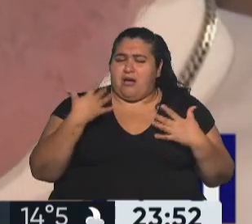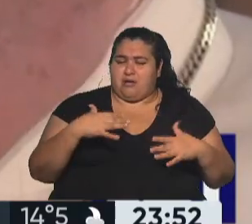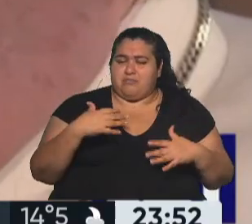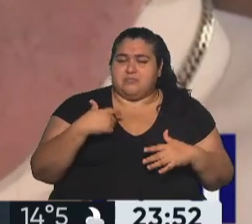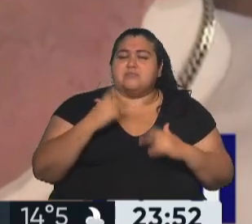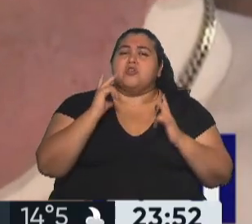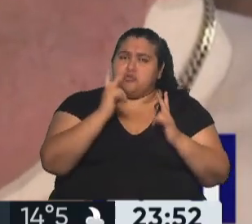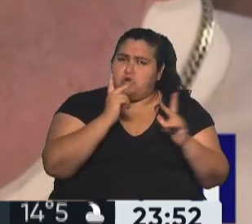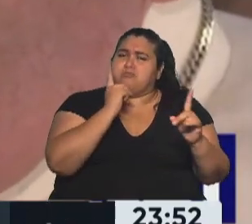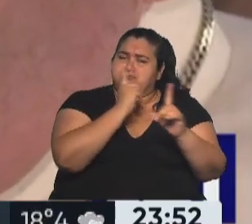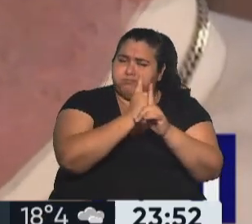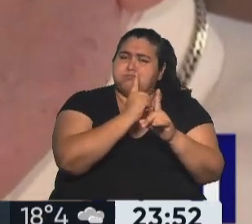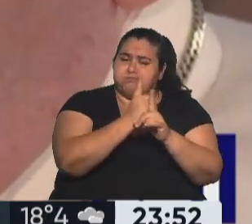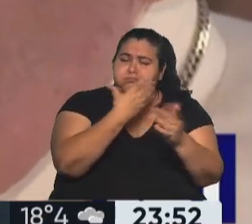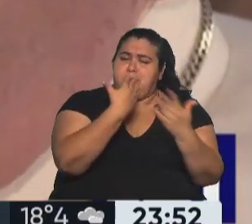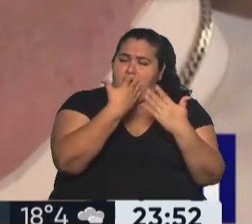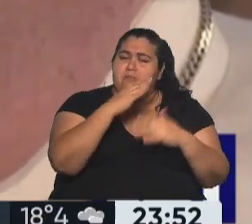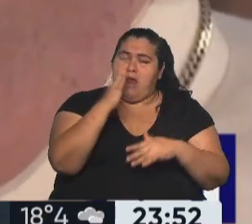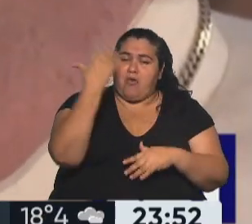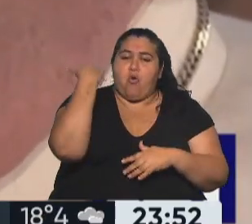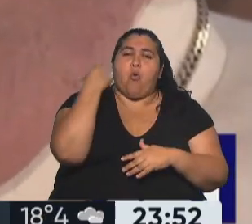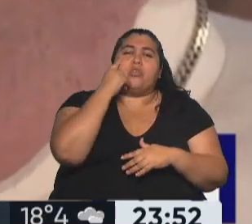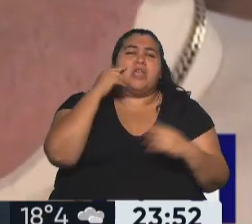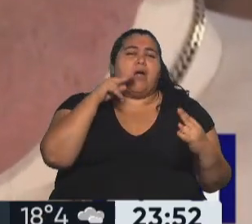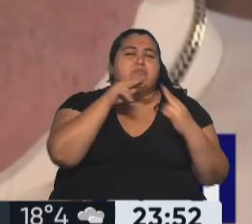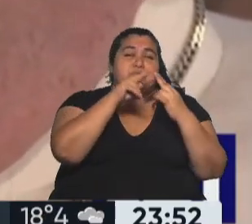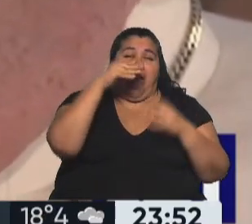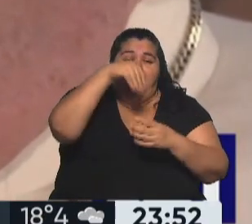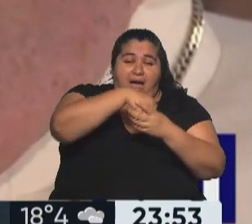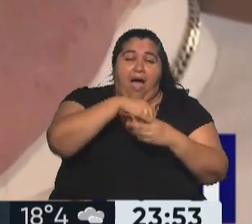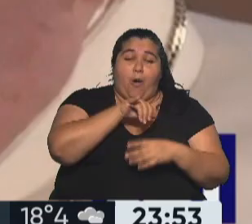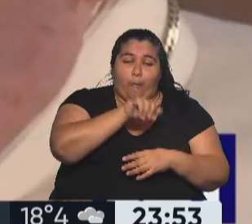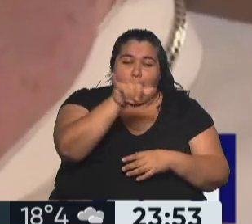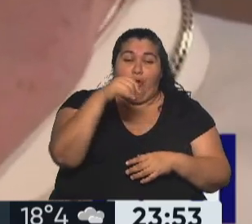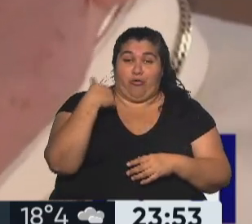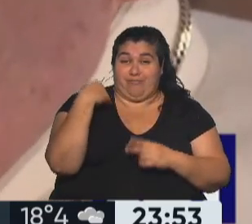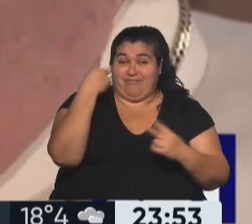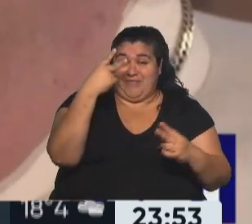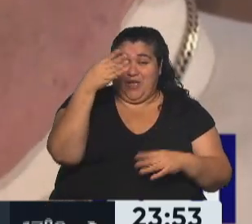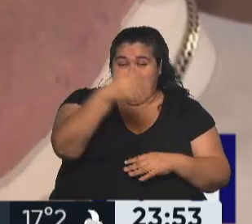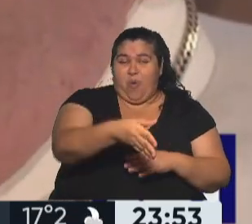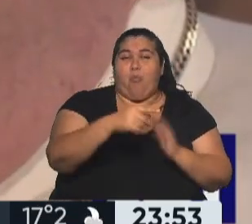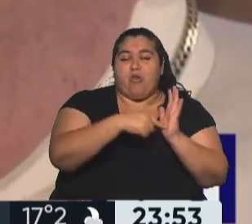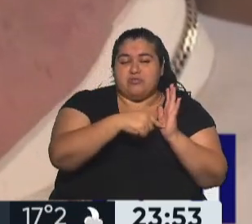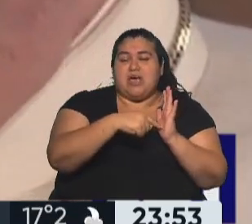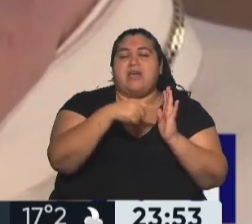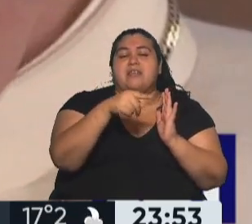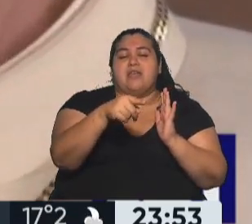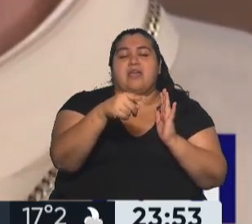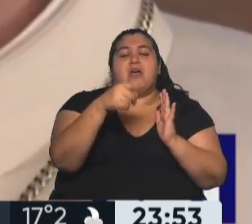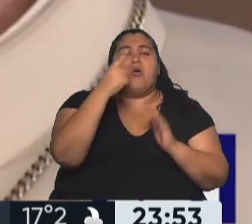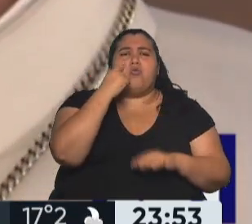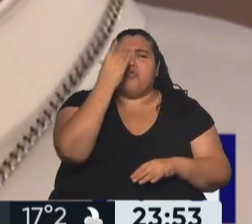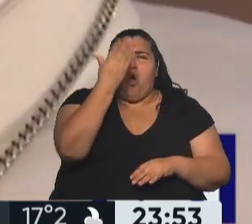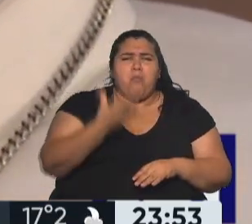Io ho parlato con Pelé, una volta l'ho trovato su un aereo, quando ero a Buenos Aires, abbiamo parlato. Ma è un uomo